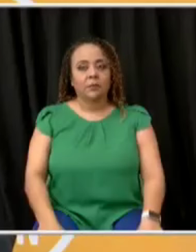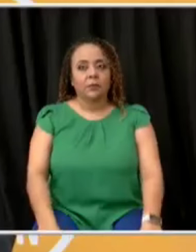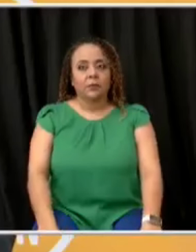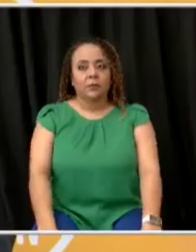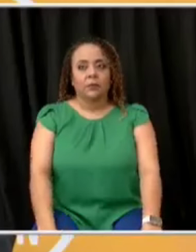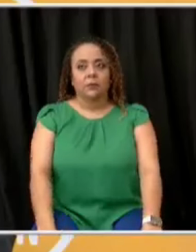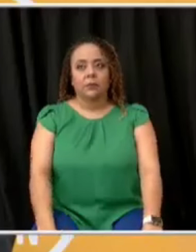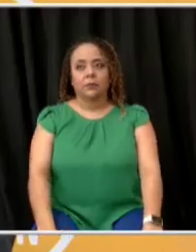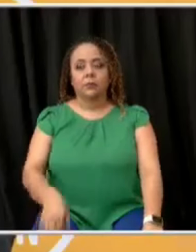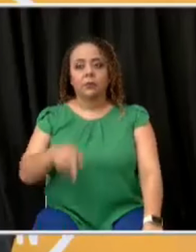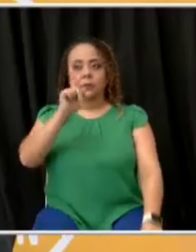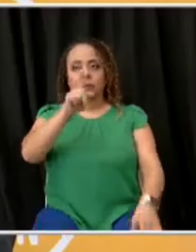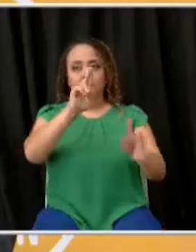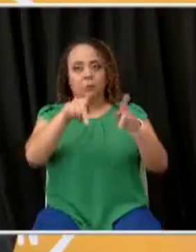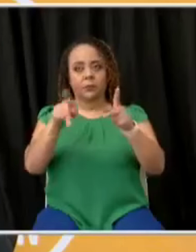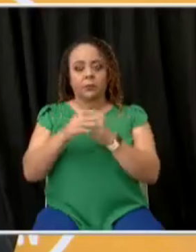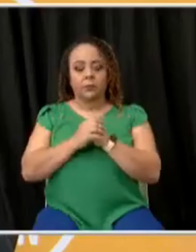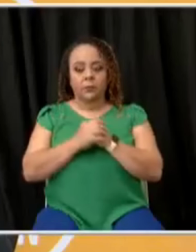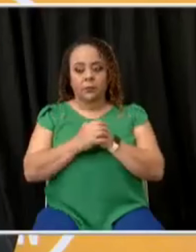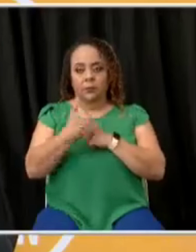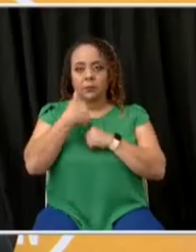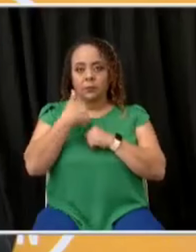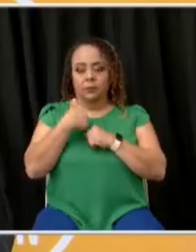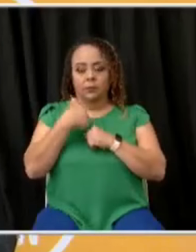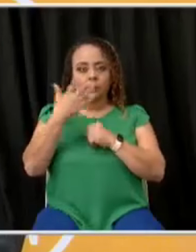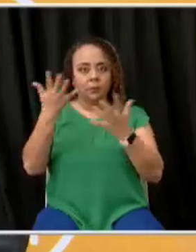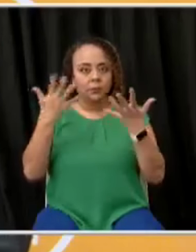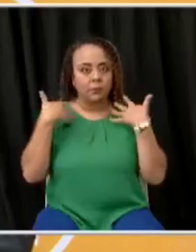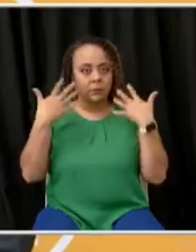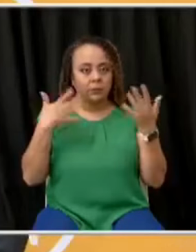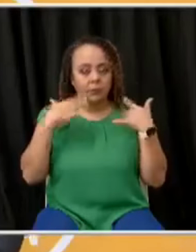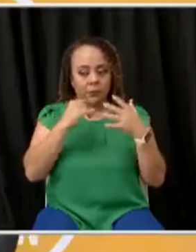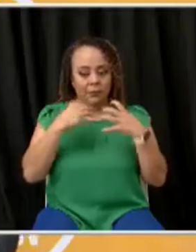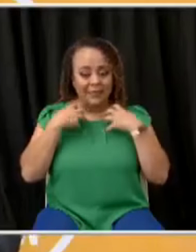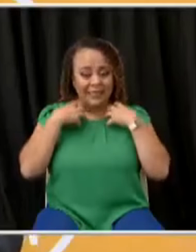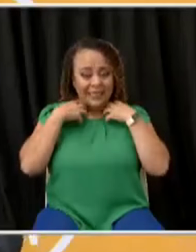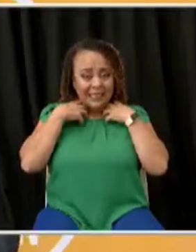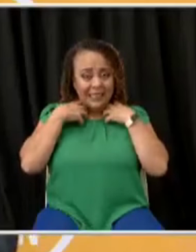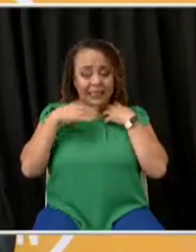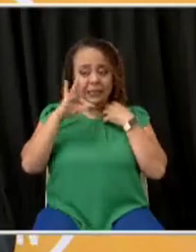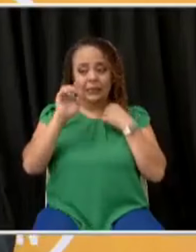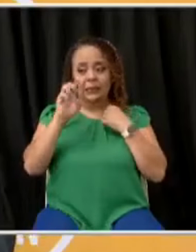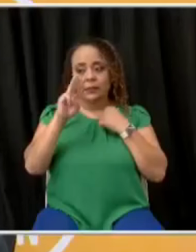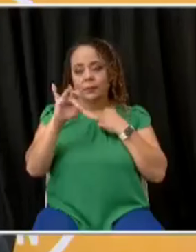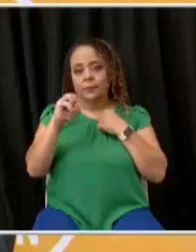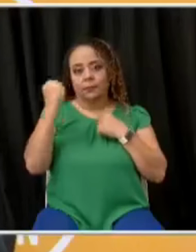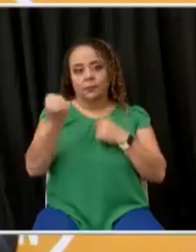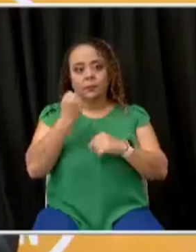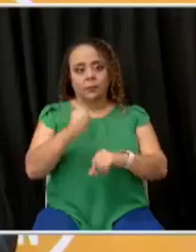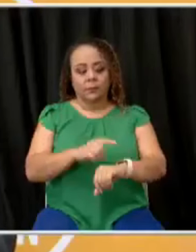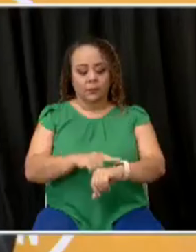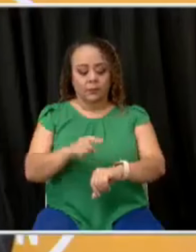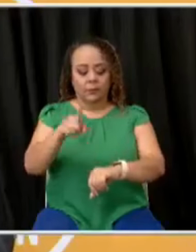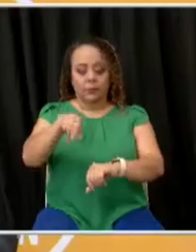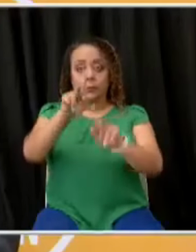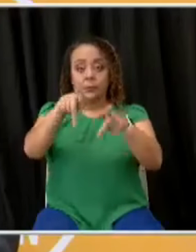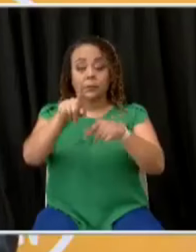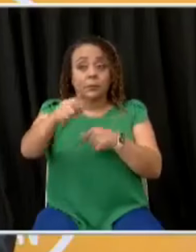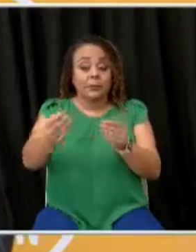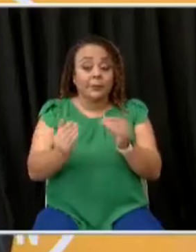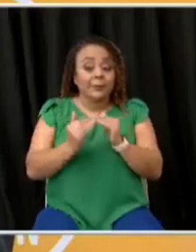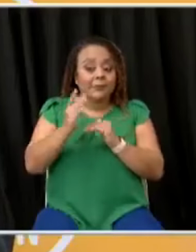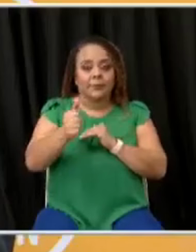pues esa persona está recibiendo una carga de calor y una carga de estrés térmico significativo. Esa persona va a necesitar mucho más